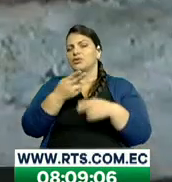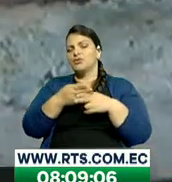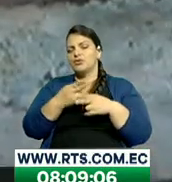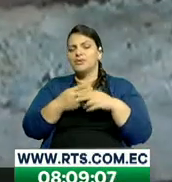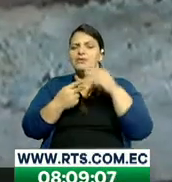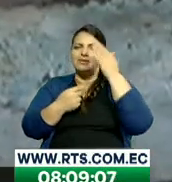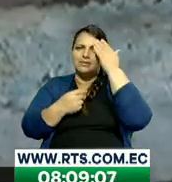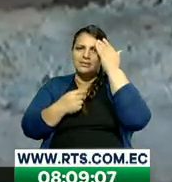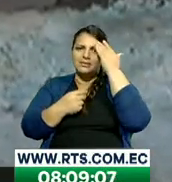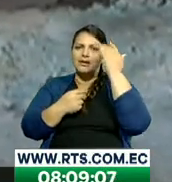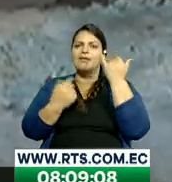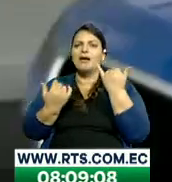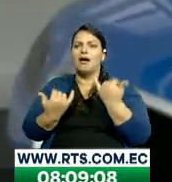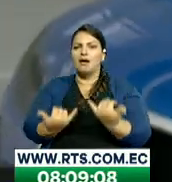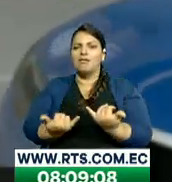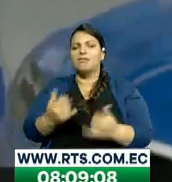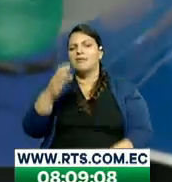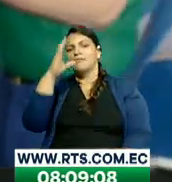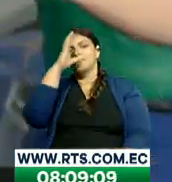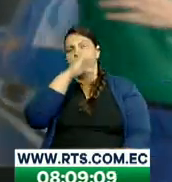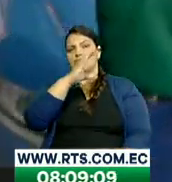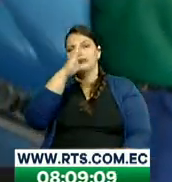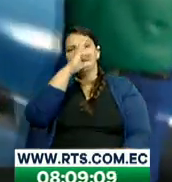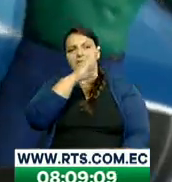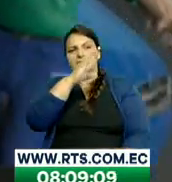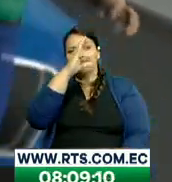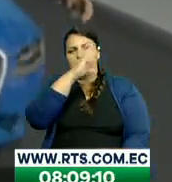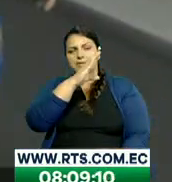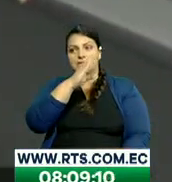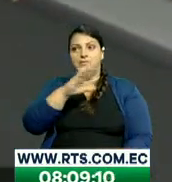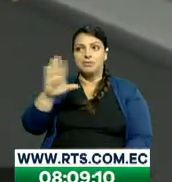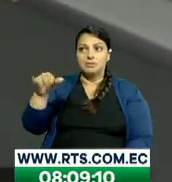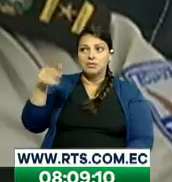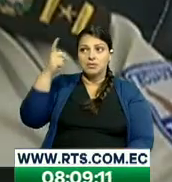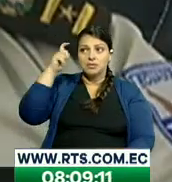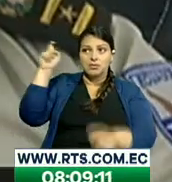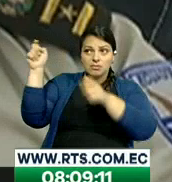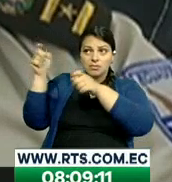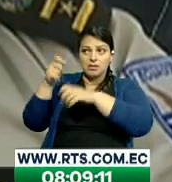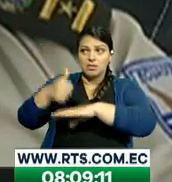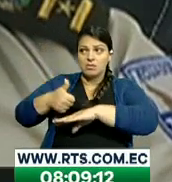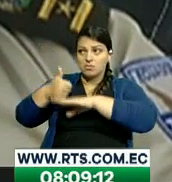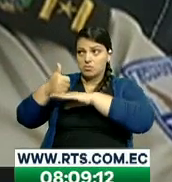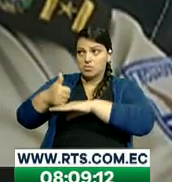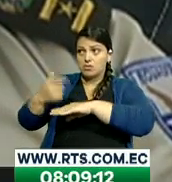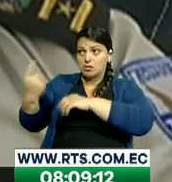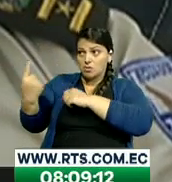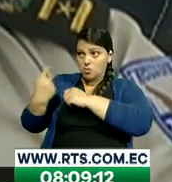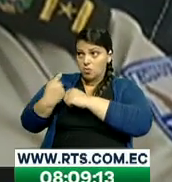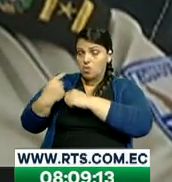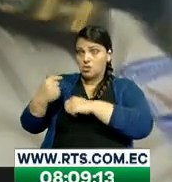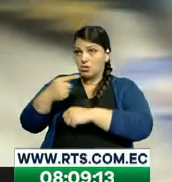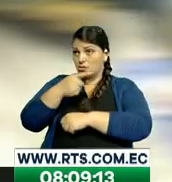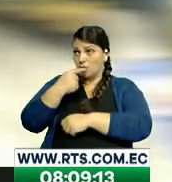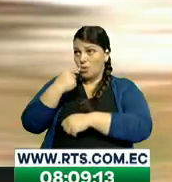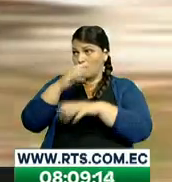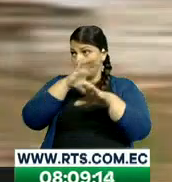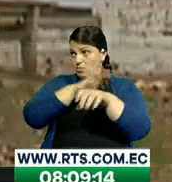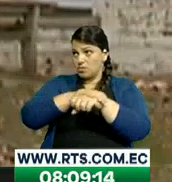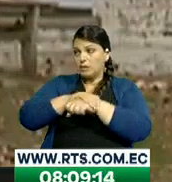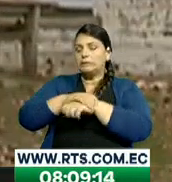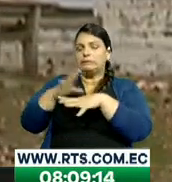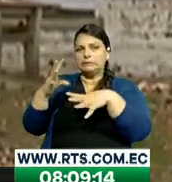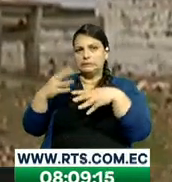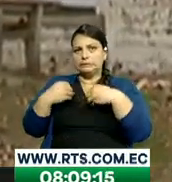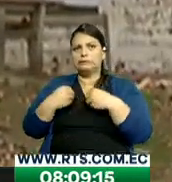necesarios para aportar a que Fiscalía y la Justicia determinen la orden de detención. Otro se